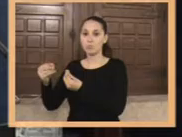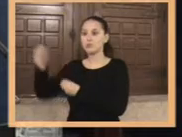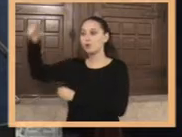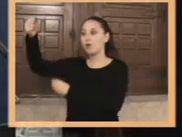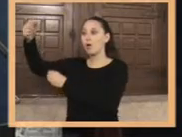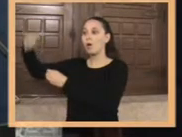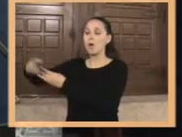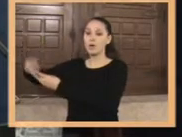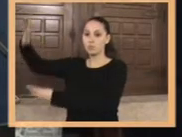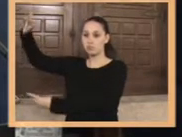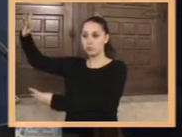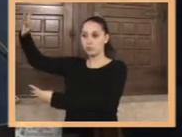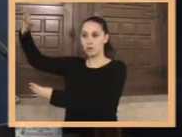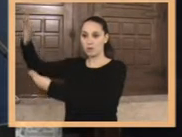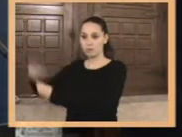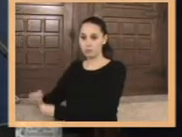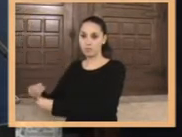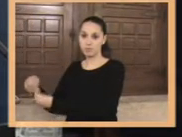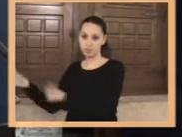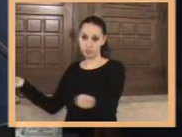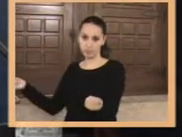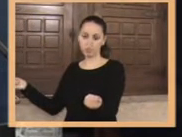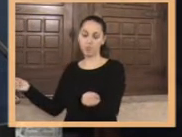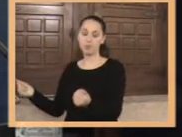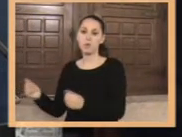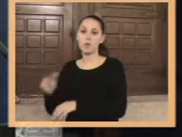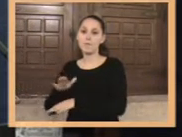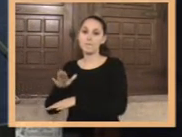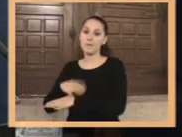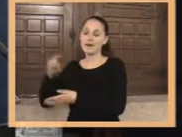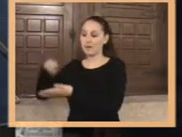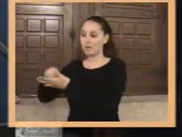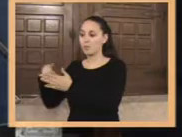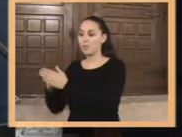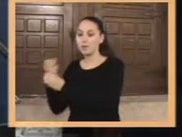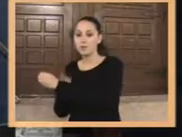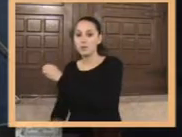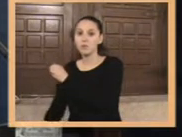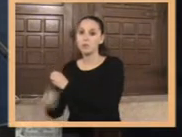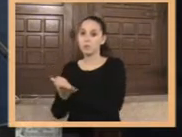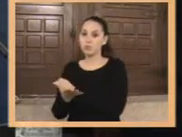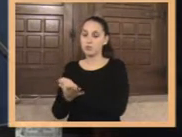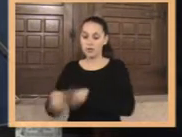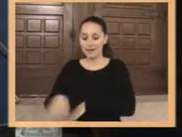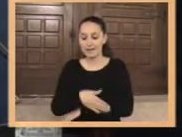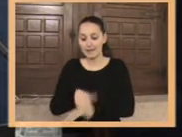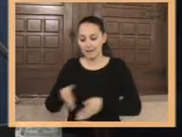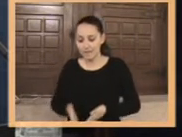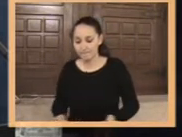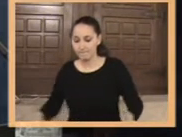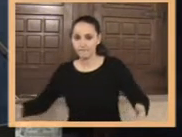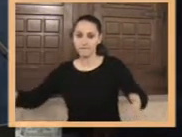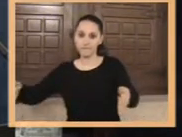En este momento los servicios de urbanismo están haciendo ese proyecto para actuar y definitivamente ampliar esa